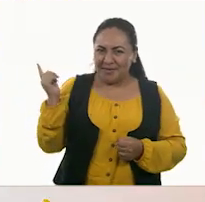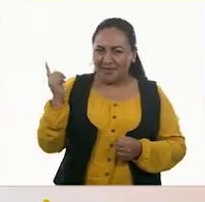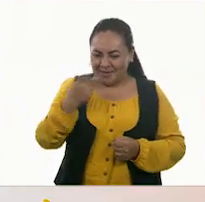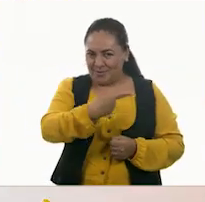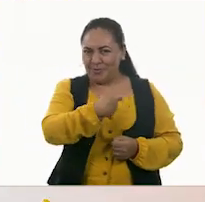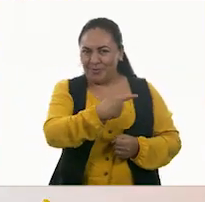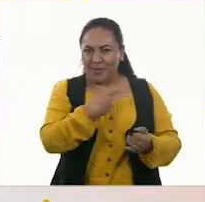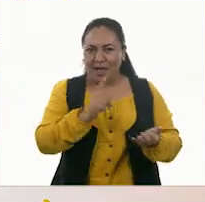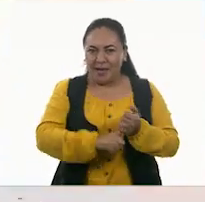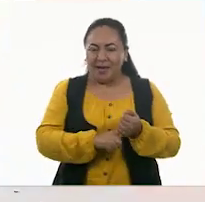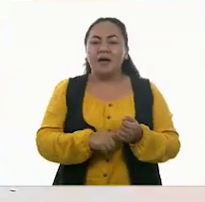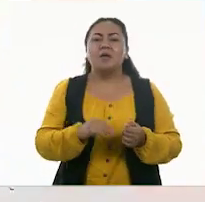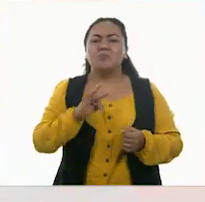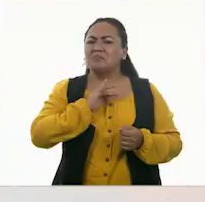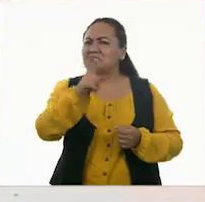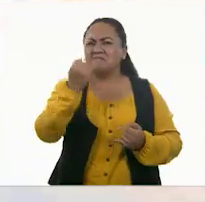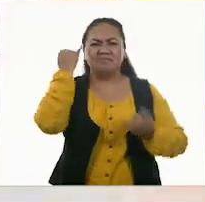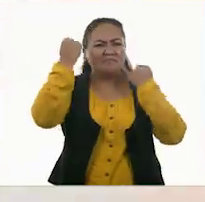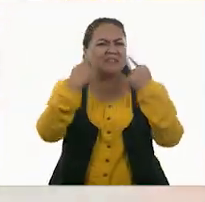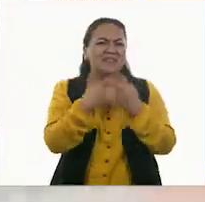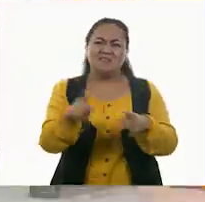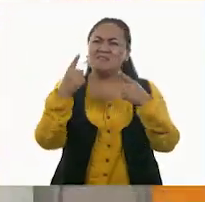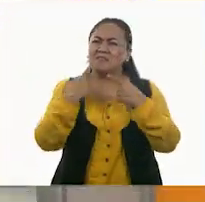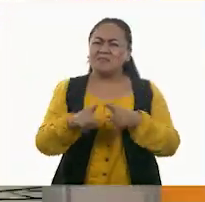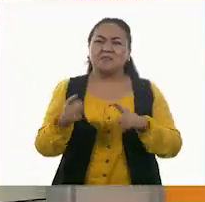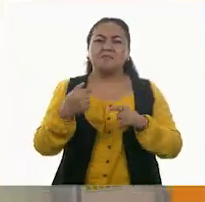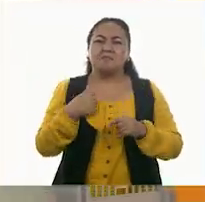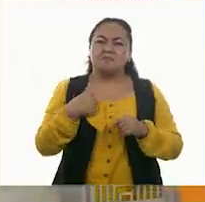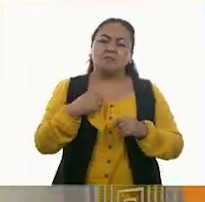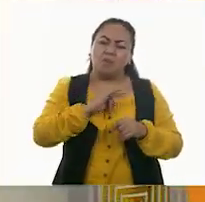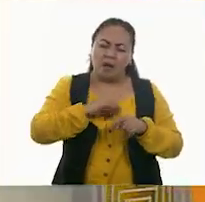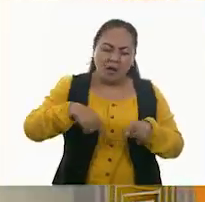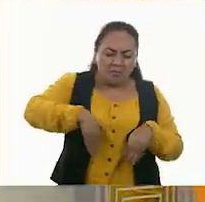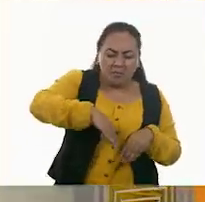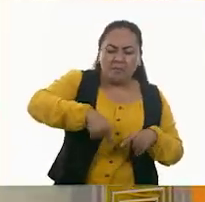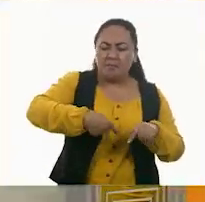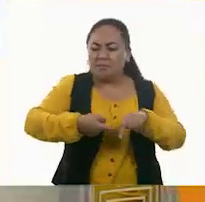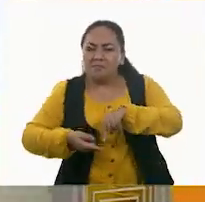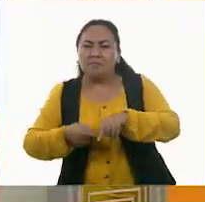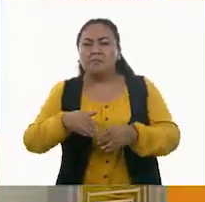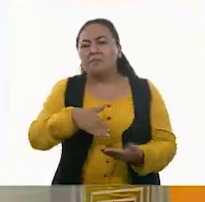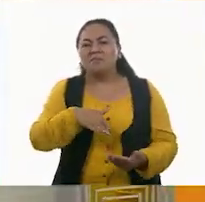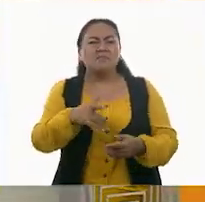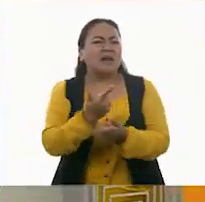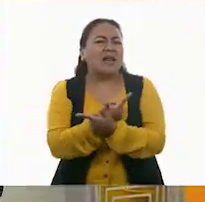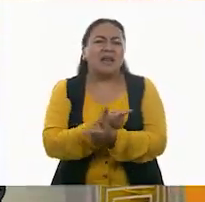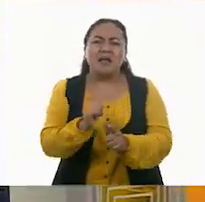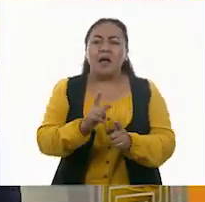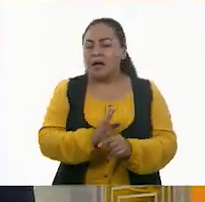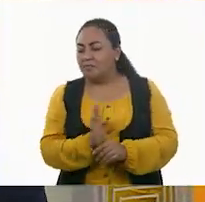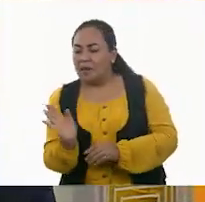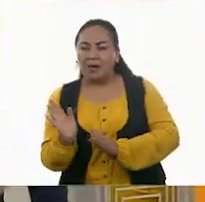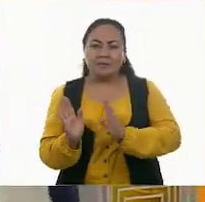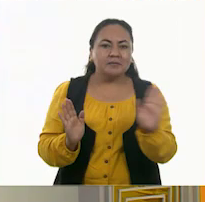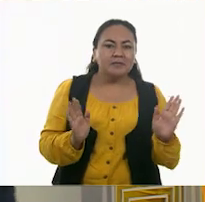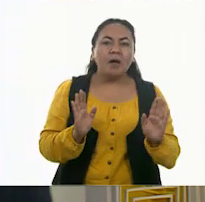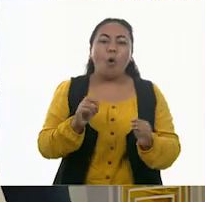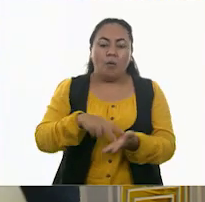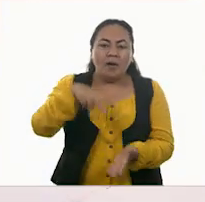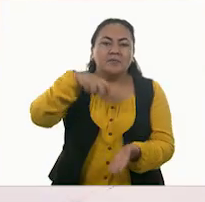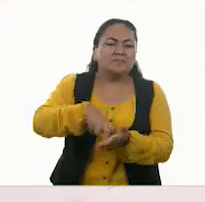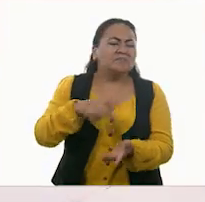nosotros, ustedes se pueden inventar más maneras. Claro. Si nosotros lo hacemos de ida, ustedes lo pueden hacer de vuelta, de lado. De lado, derecha, izquierda, saltando, en